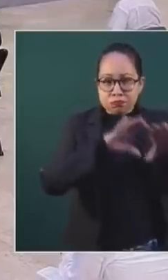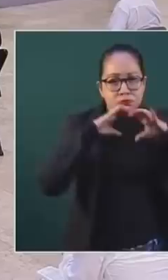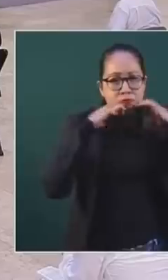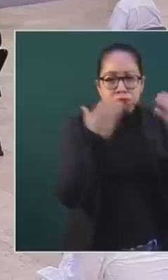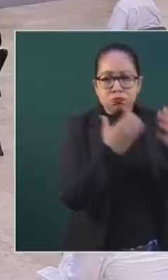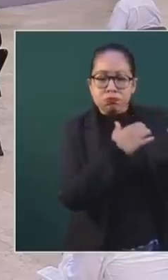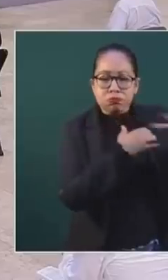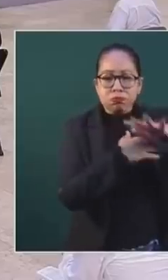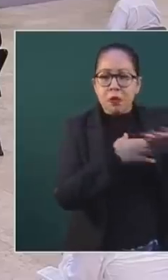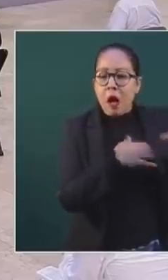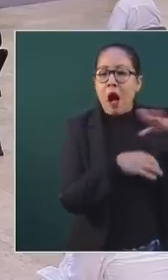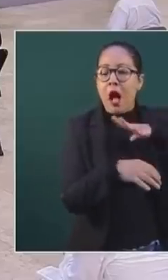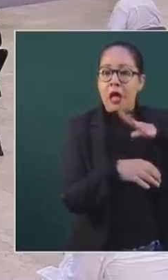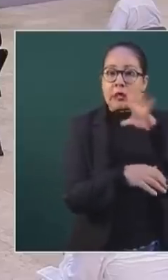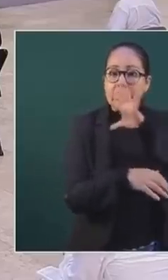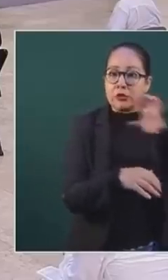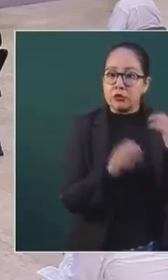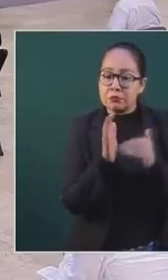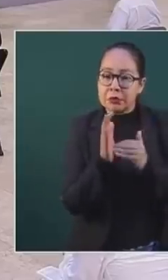sumando todo,